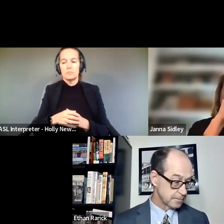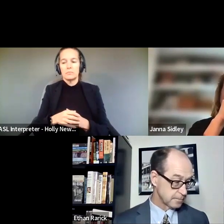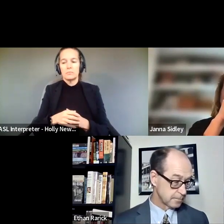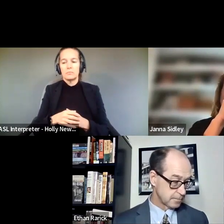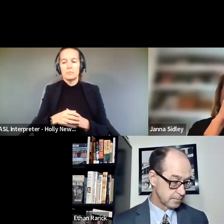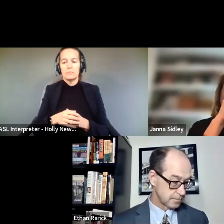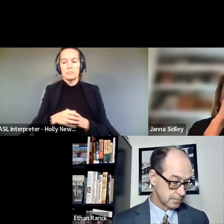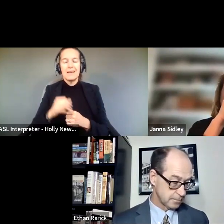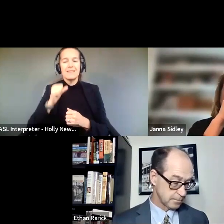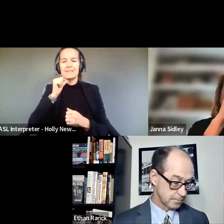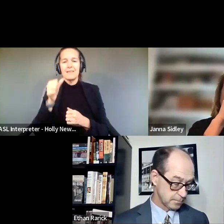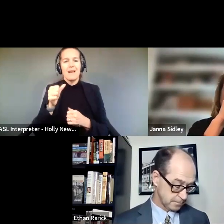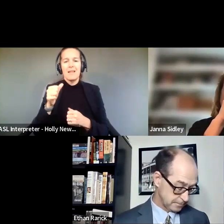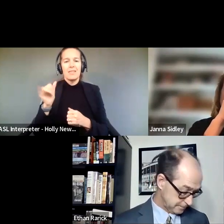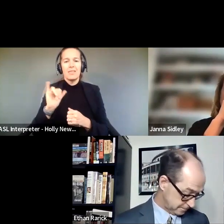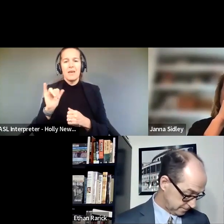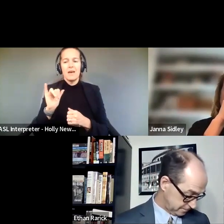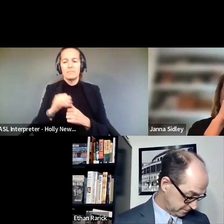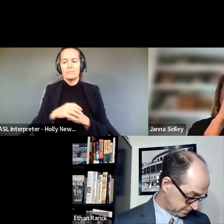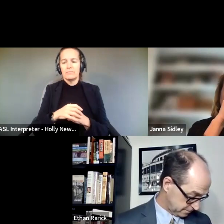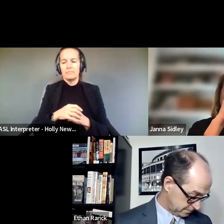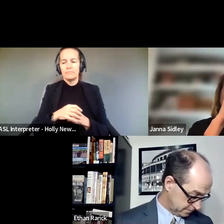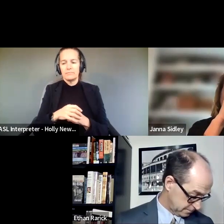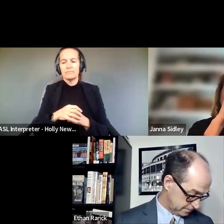lo mencionó en el comentario pasado.